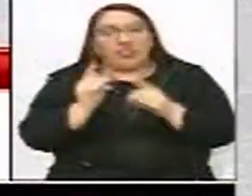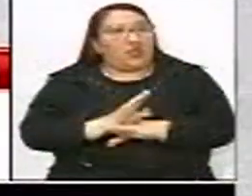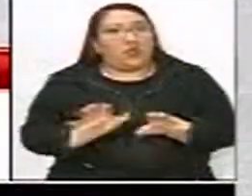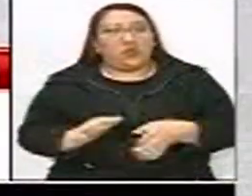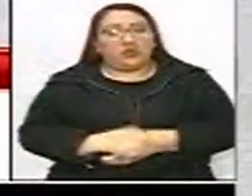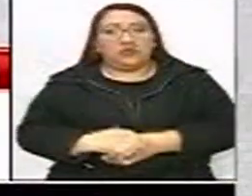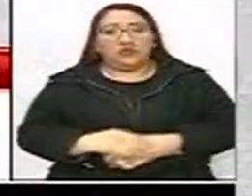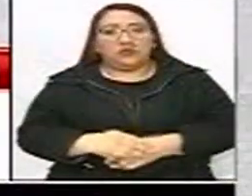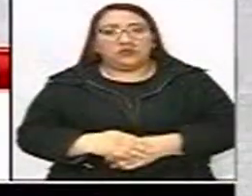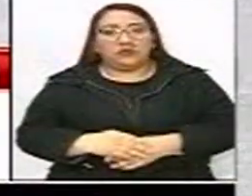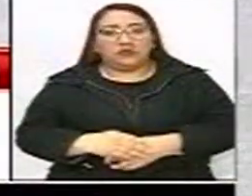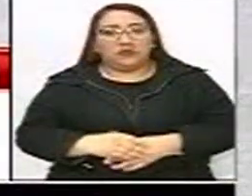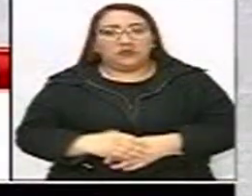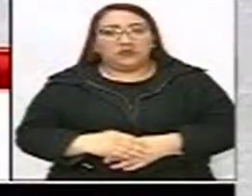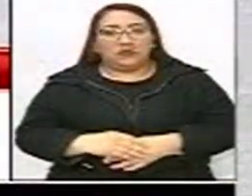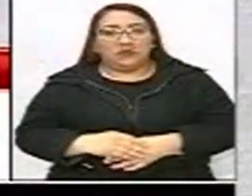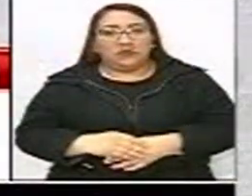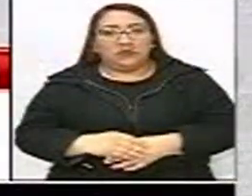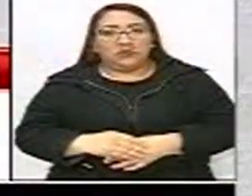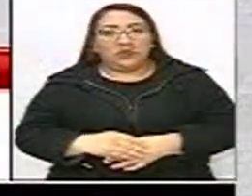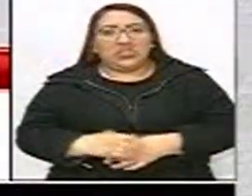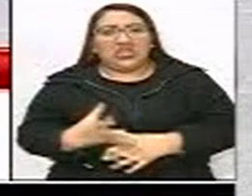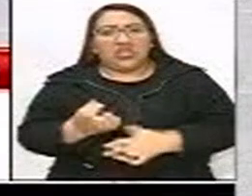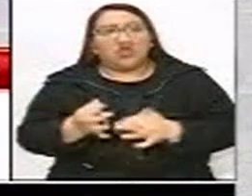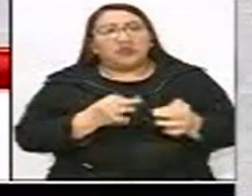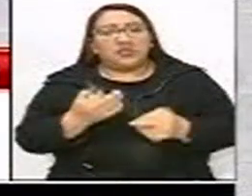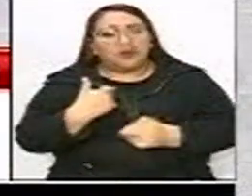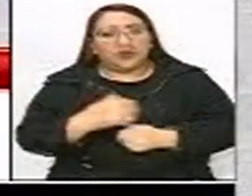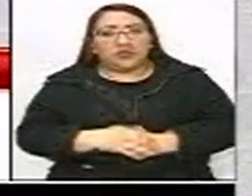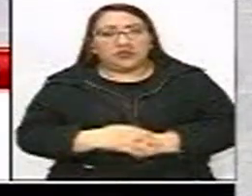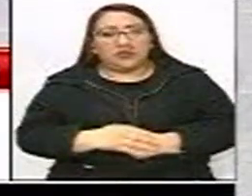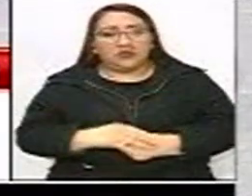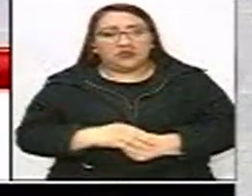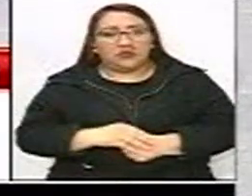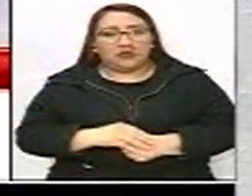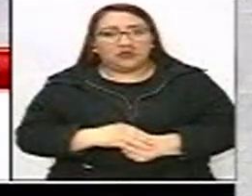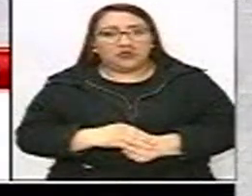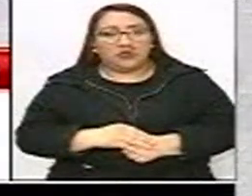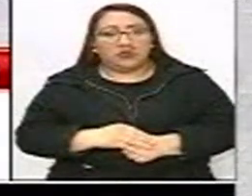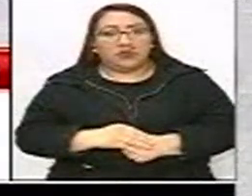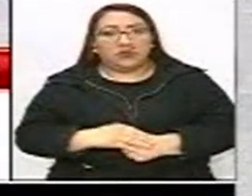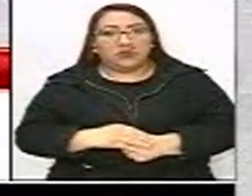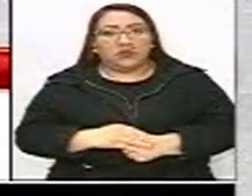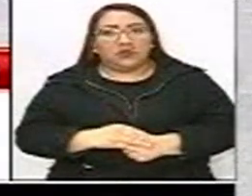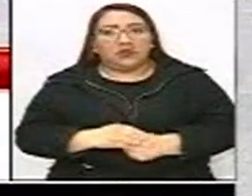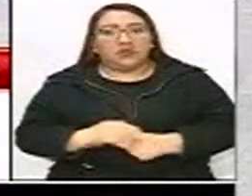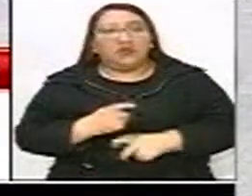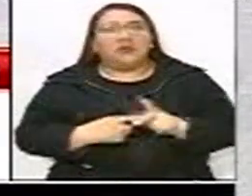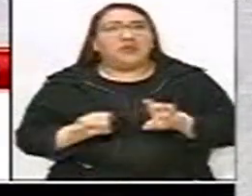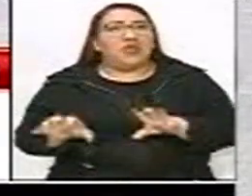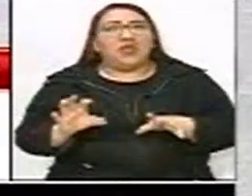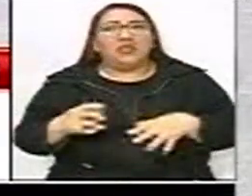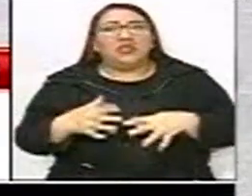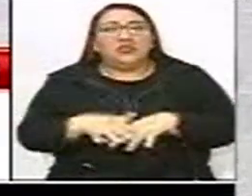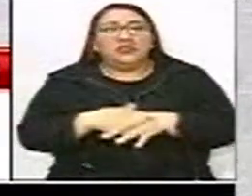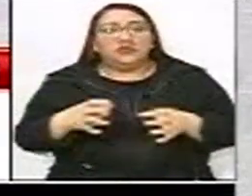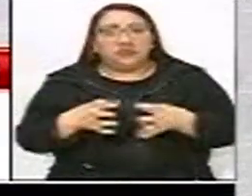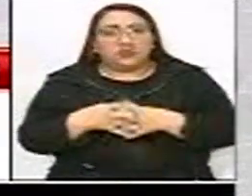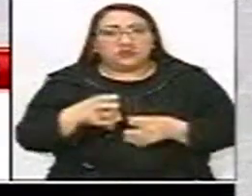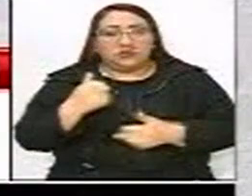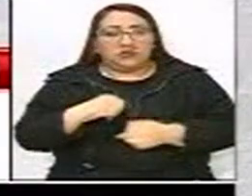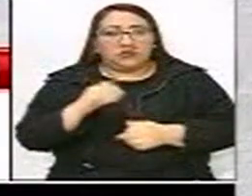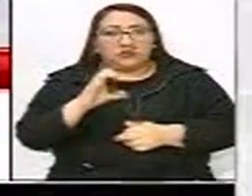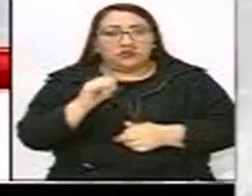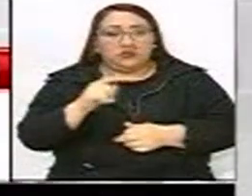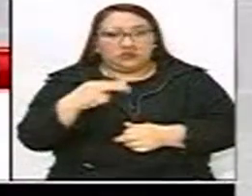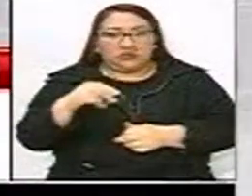con este monto y mínimamente pido que se me explique. ¿Pero qué ha hecho la gestión del alcalde